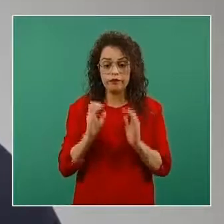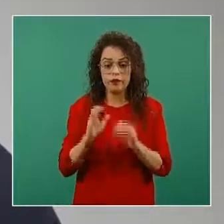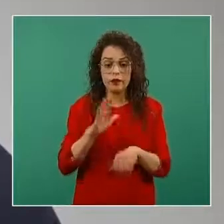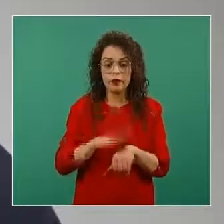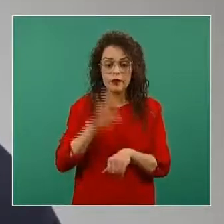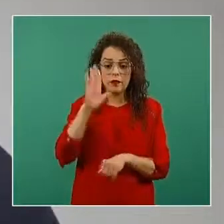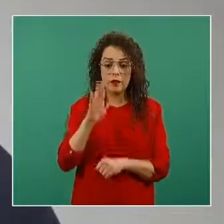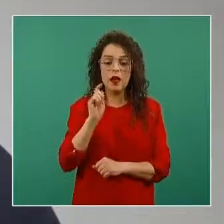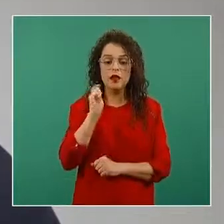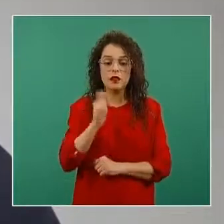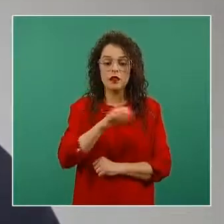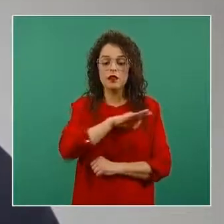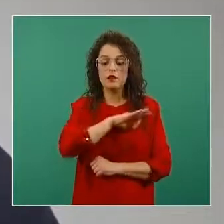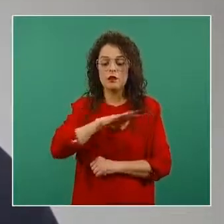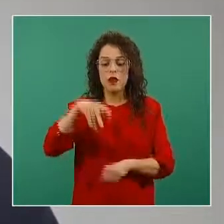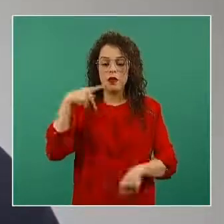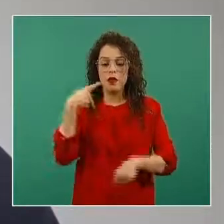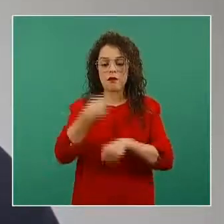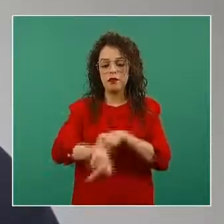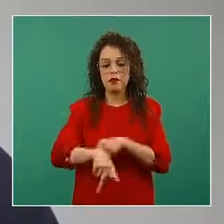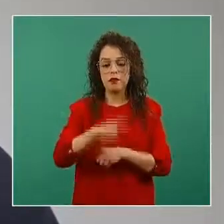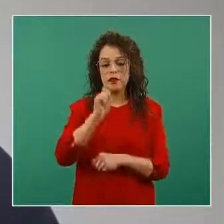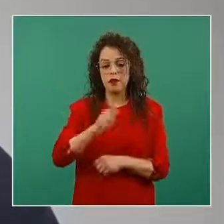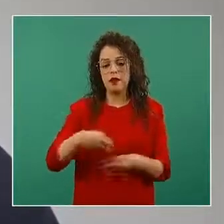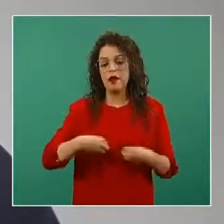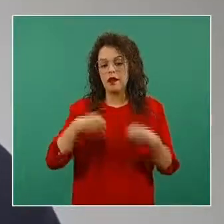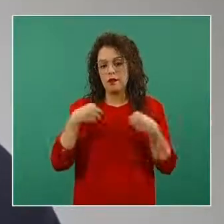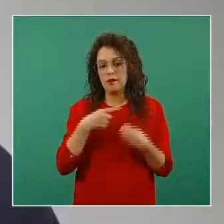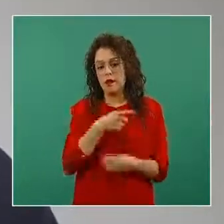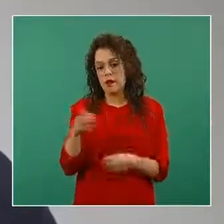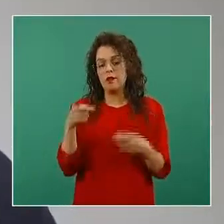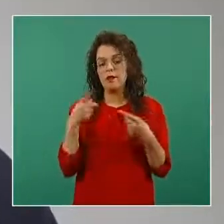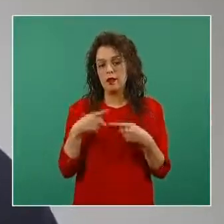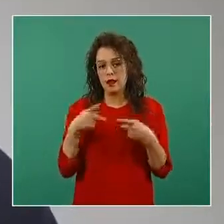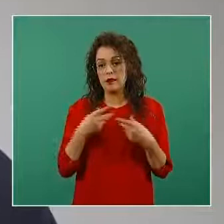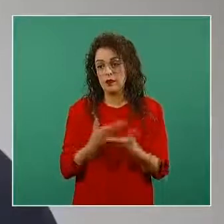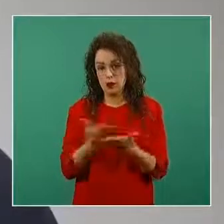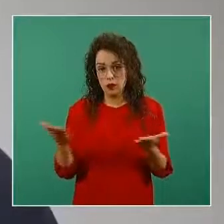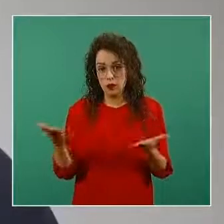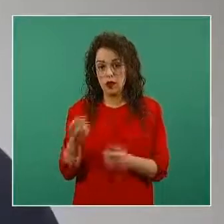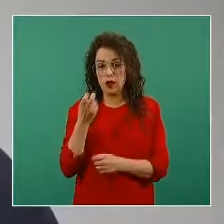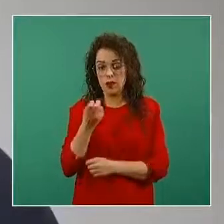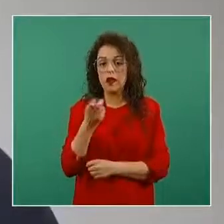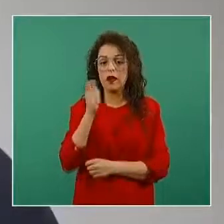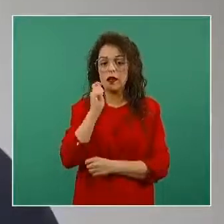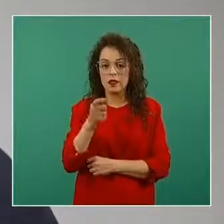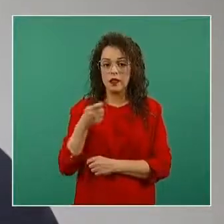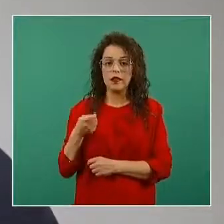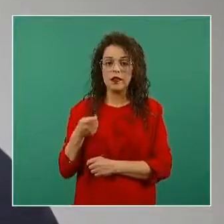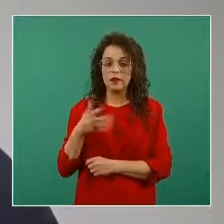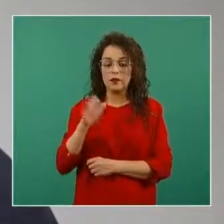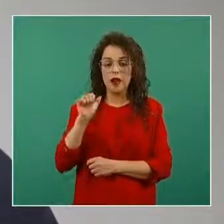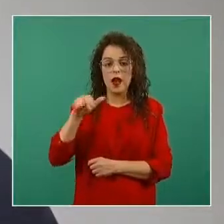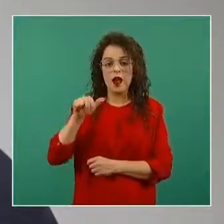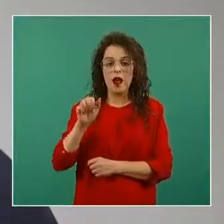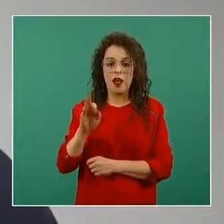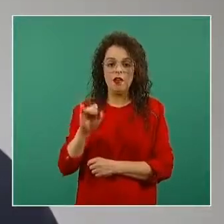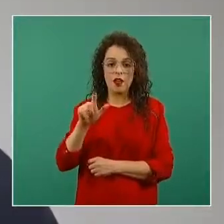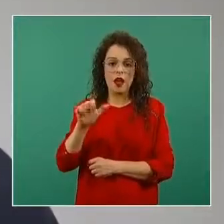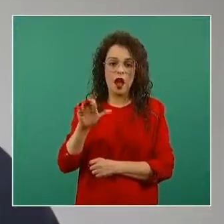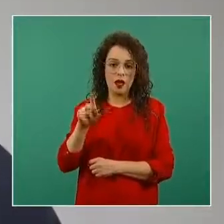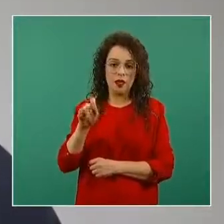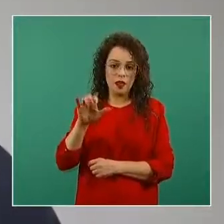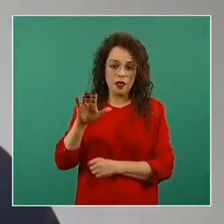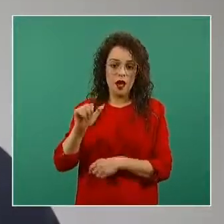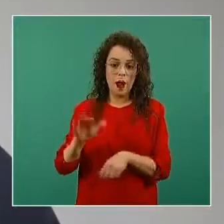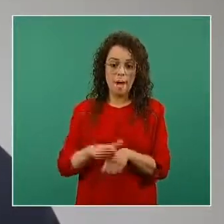una afectación que puede poner en riesgo la vida de la persona y que se conoce como la reacción anafiláctica, sobre todo cuando esta